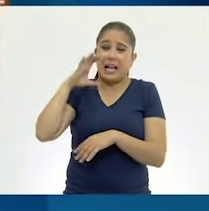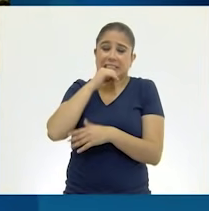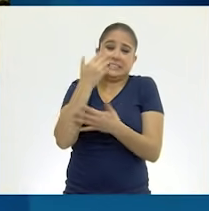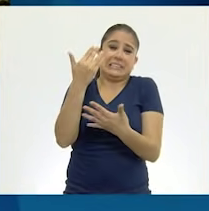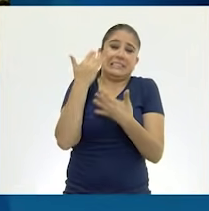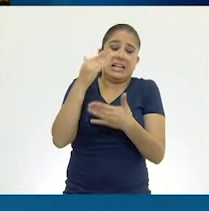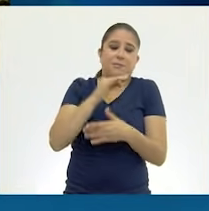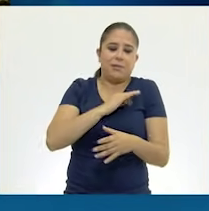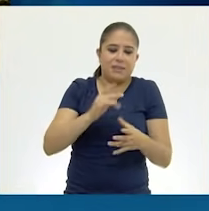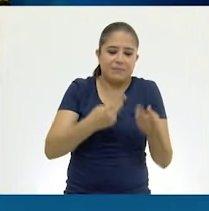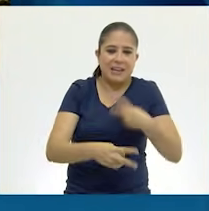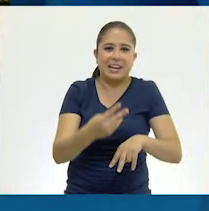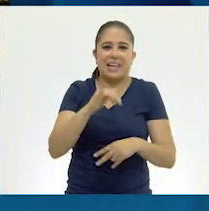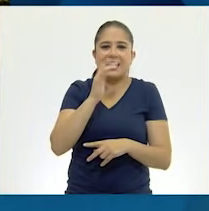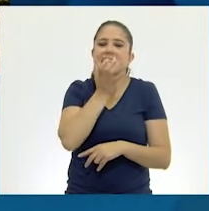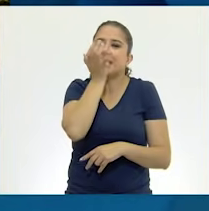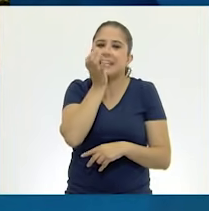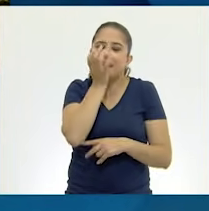hace.